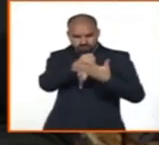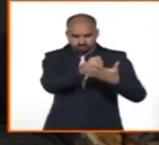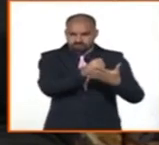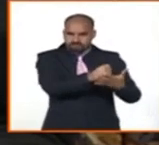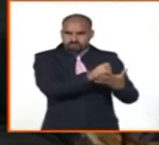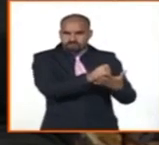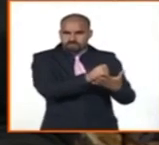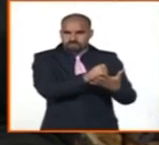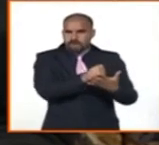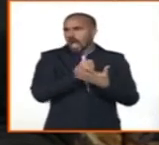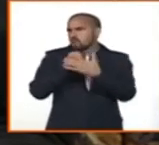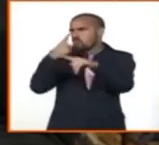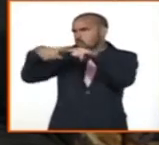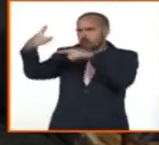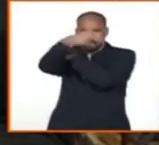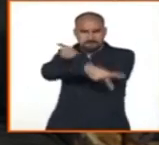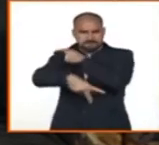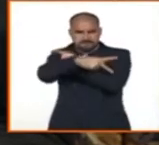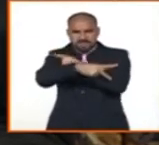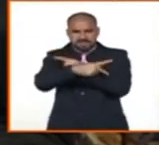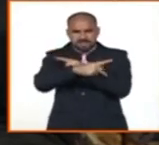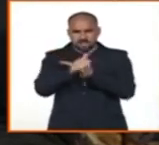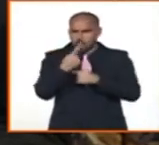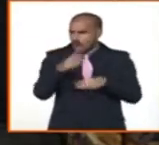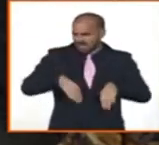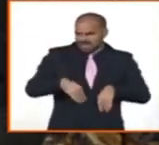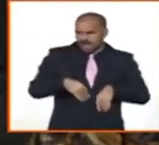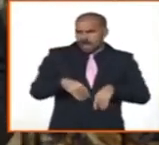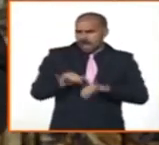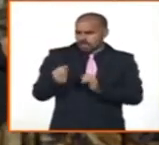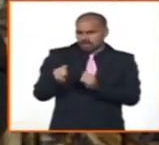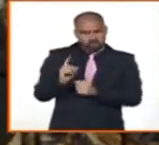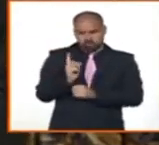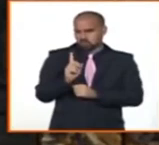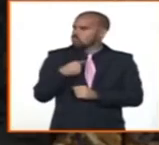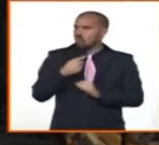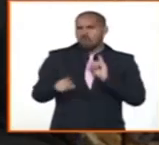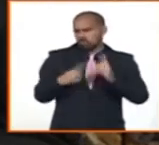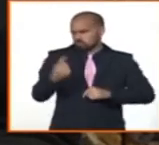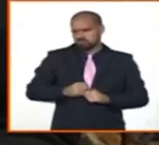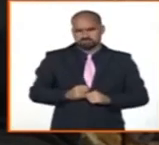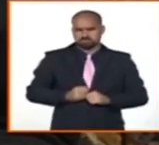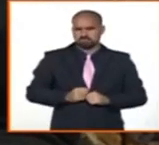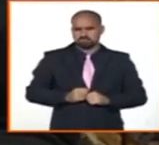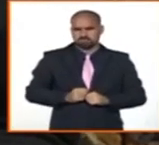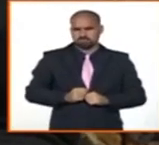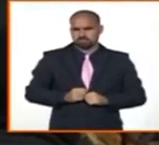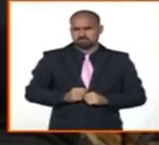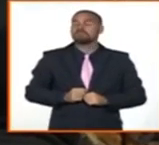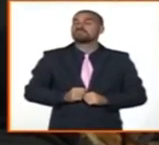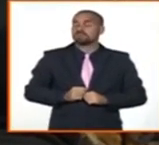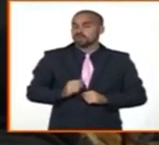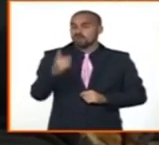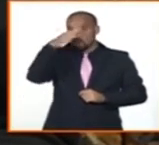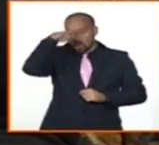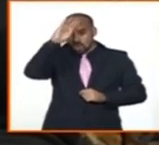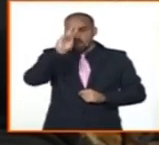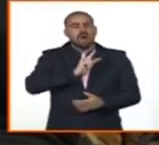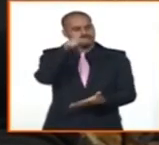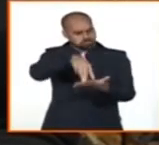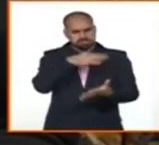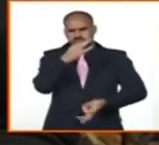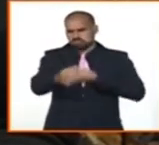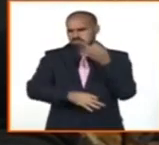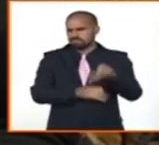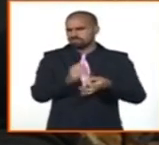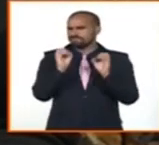internacionalista, antiimperialista y en defensa de las causas justas, Cuba no esté presente.